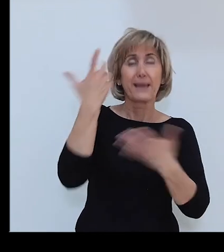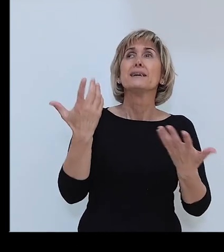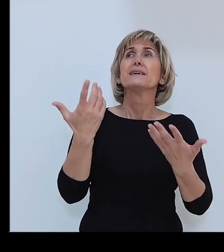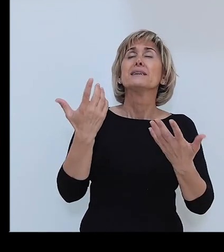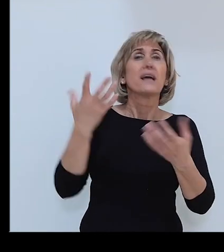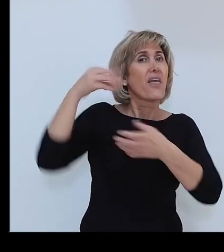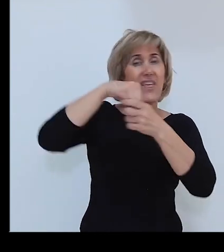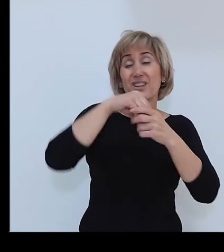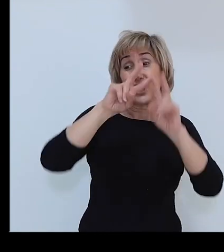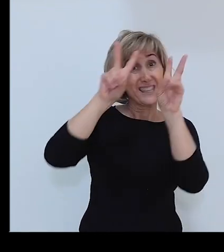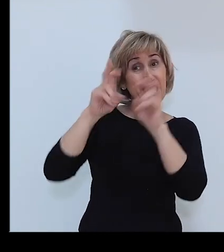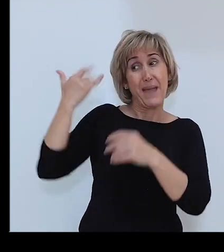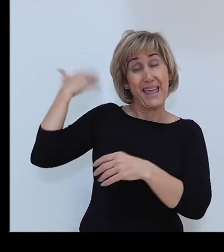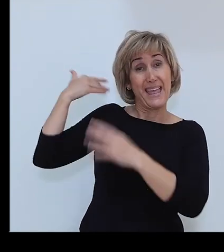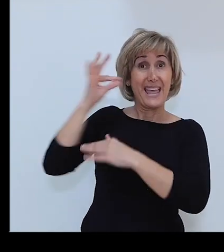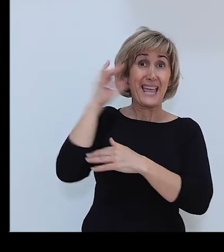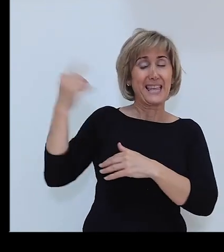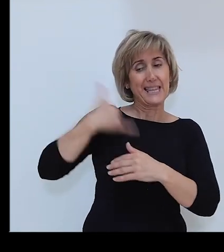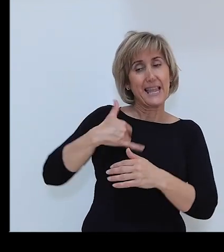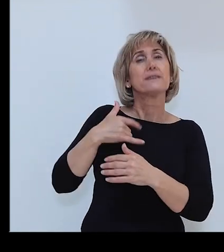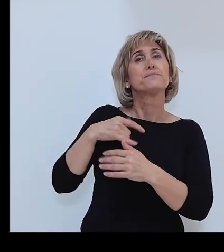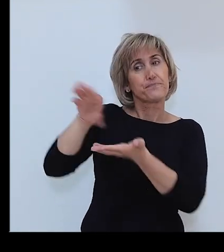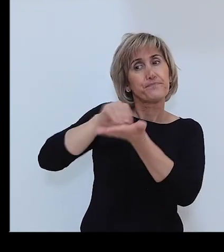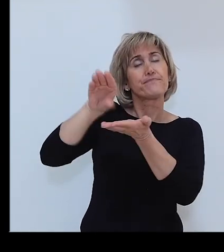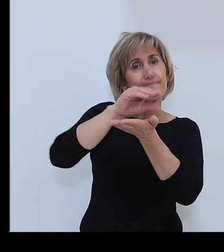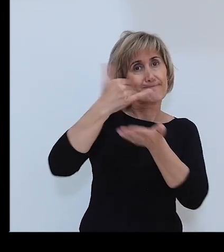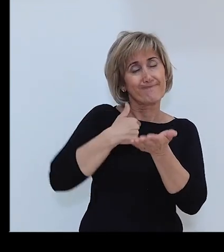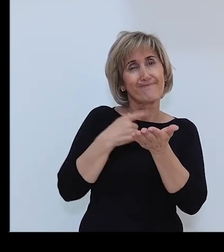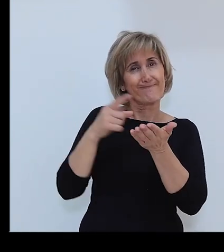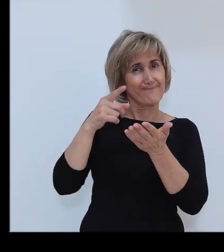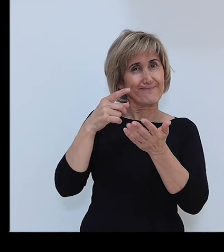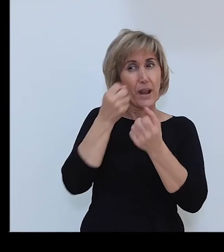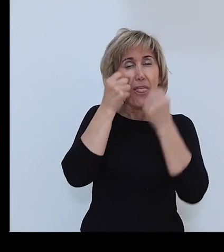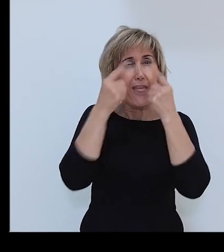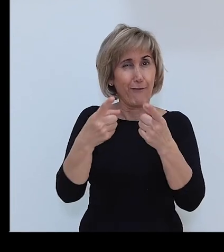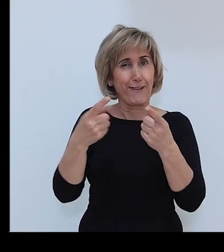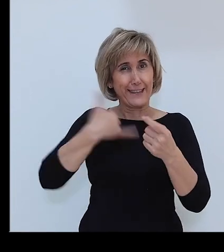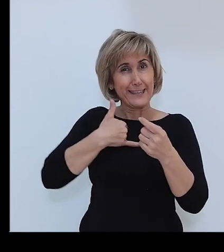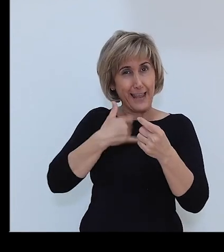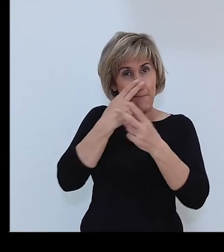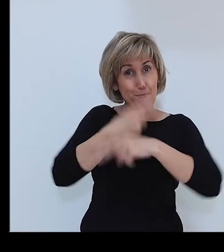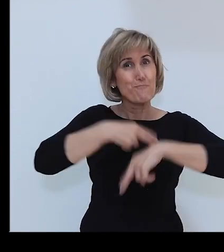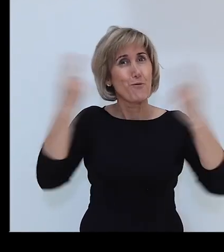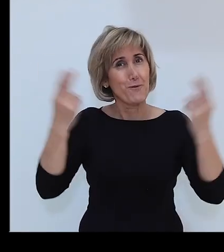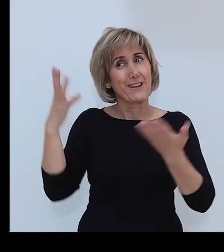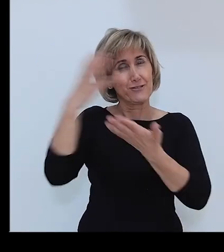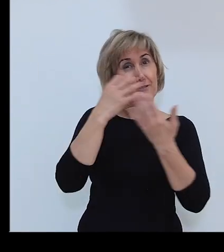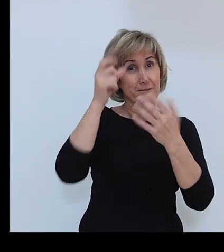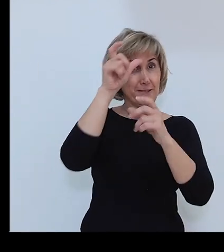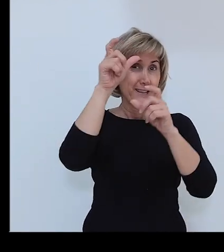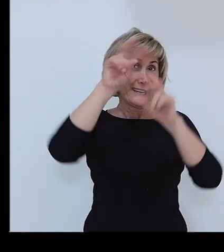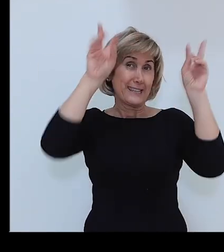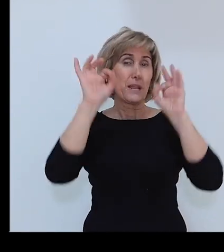las diferencias de poder, el patriarcado, estamos a la orden del día en todos los temas de los que ella ya